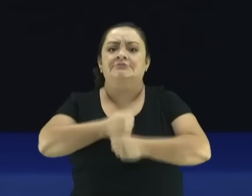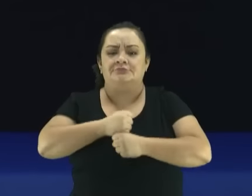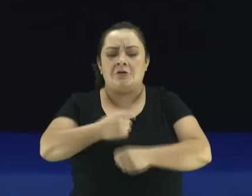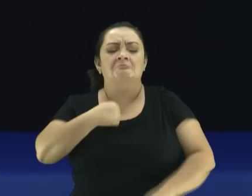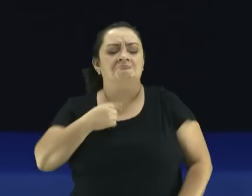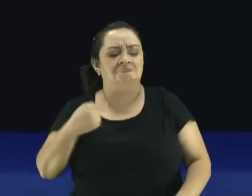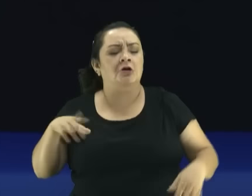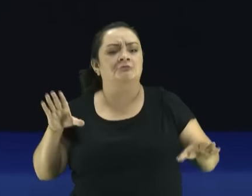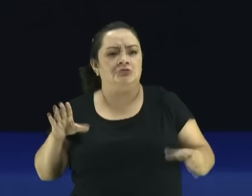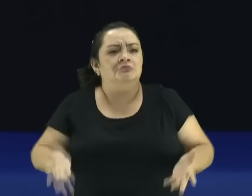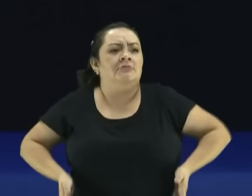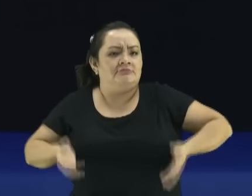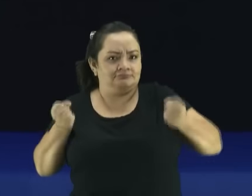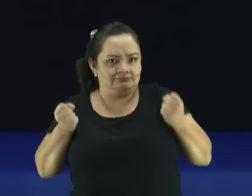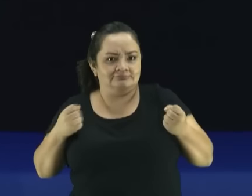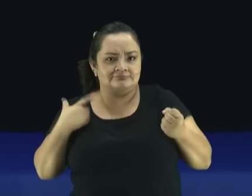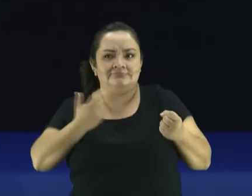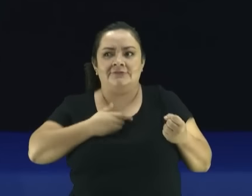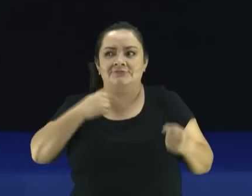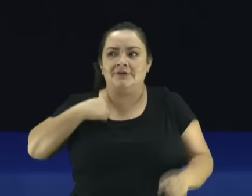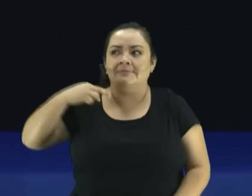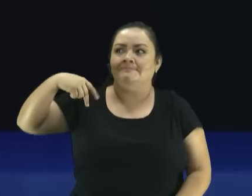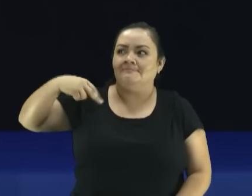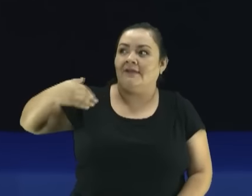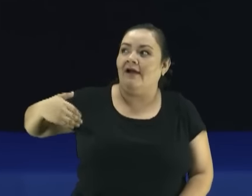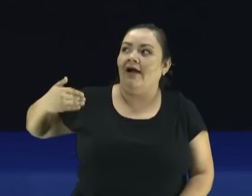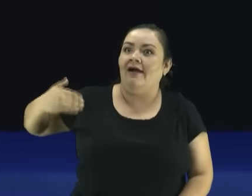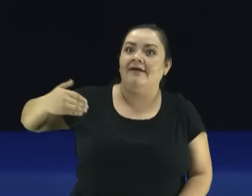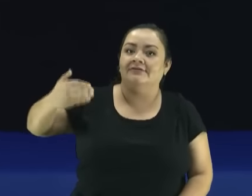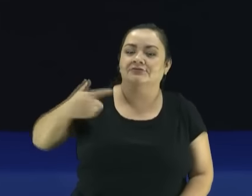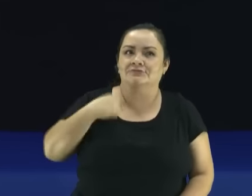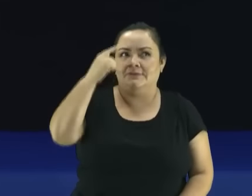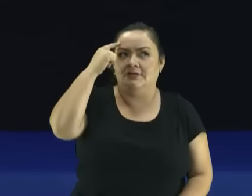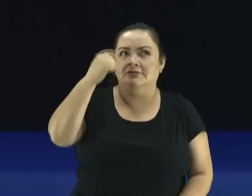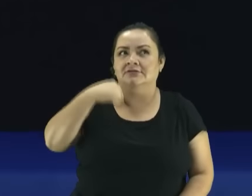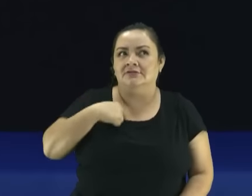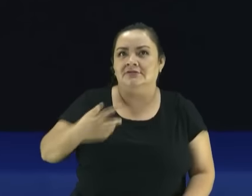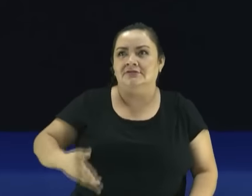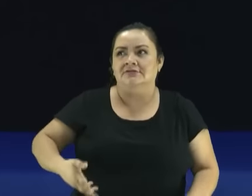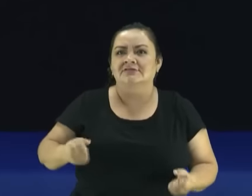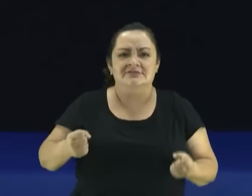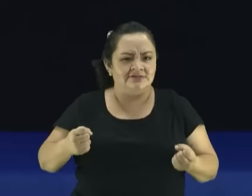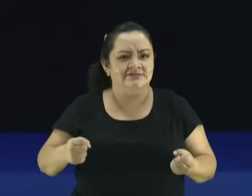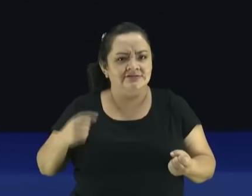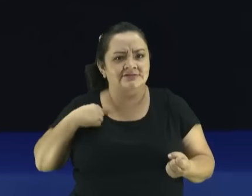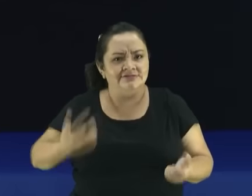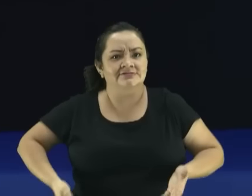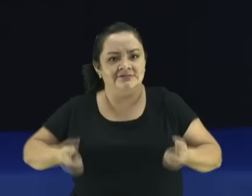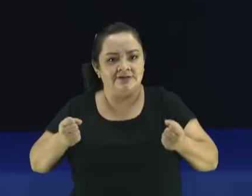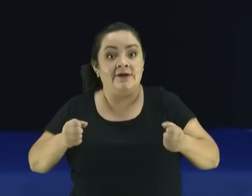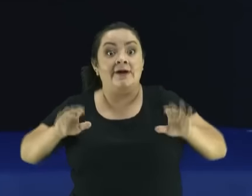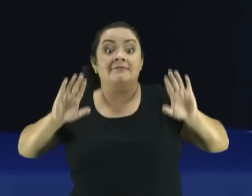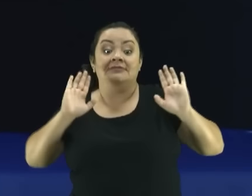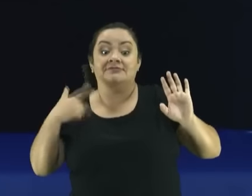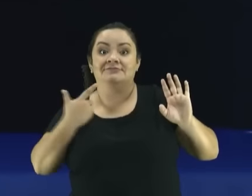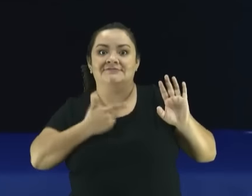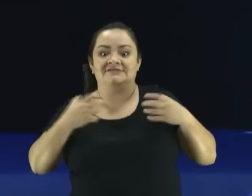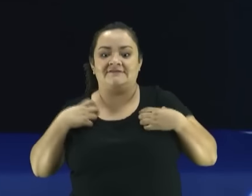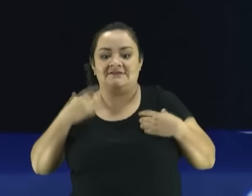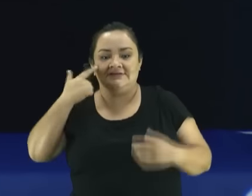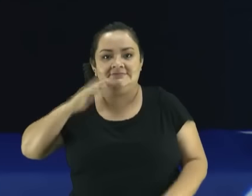salvos muchos hemos caminado por años creyendo que somos salvos pero nuestros frutos dicen todo